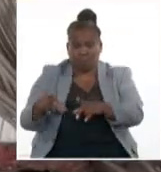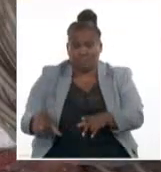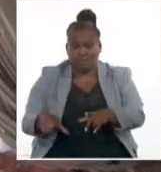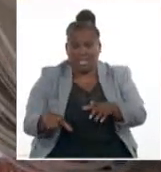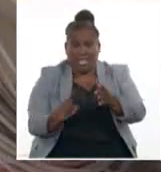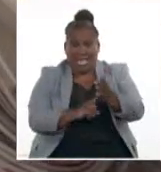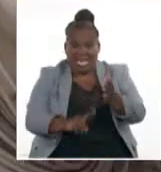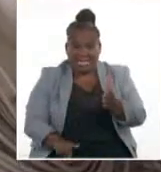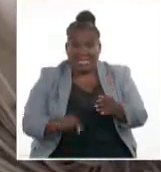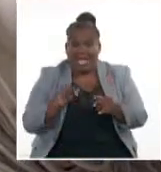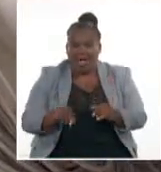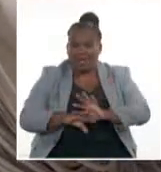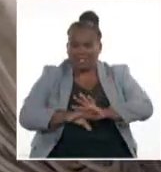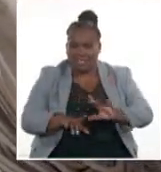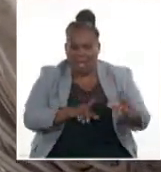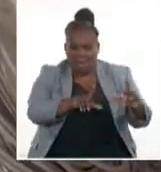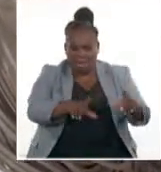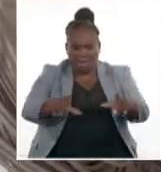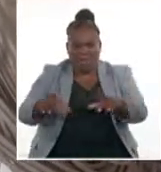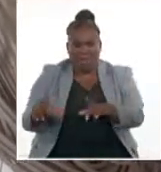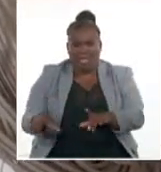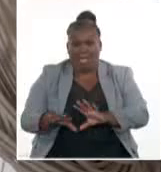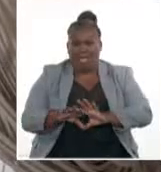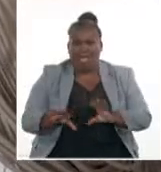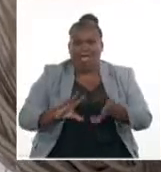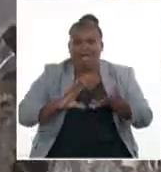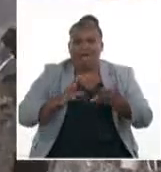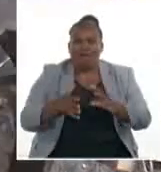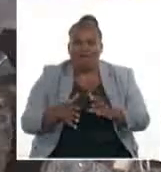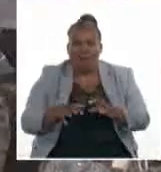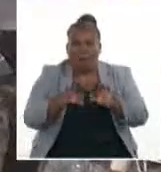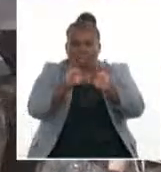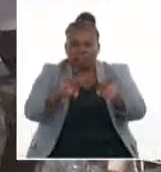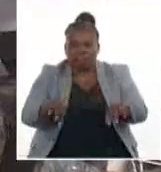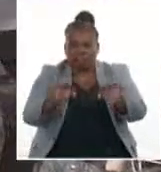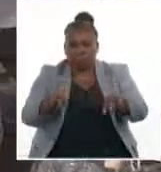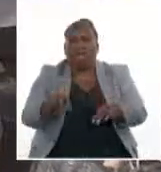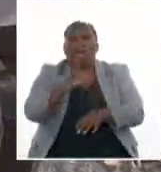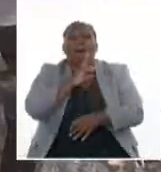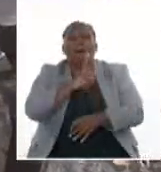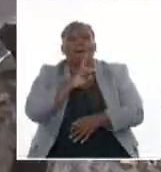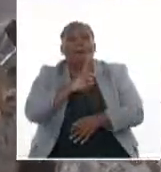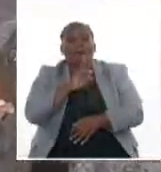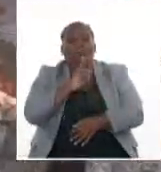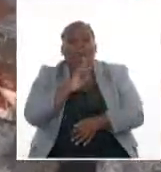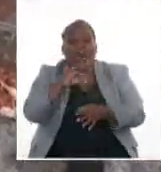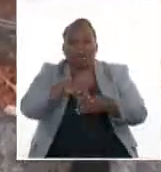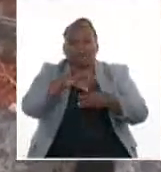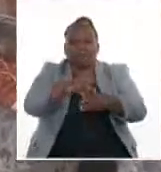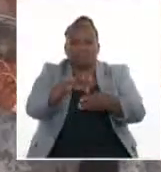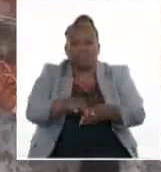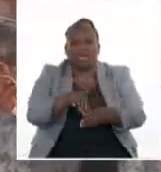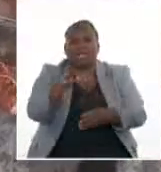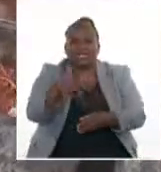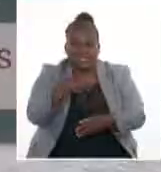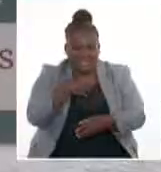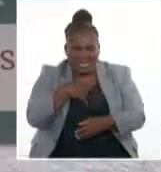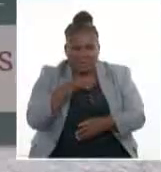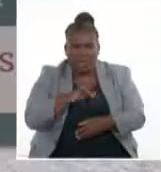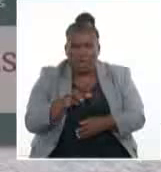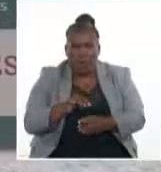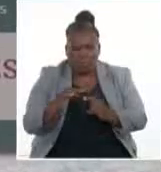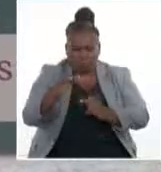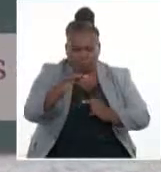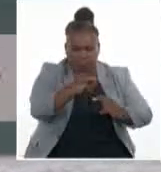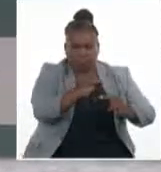renovable. Un sistema de riego con una novedosa tecnología. Un vivero que va a tener una extensión de una hectárea aproximadamente, con